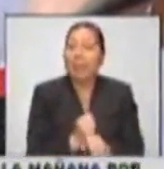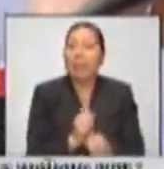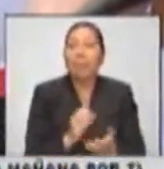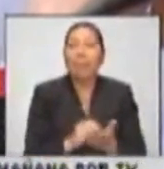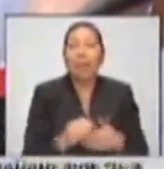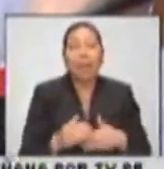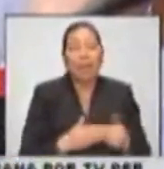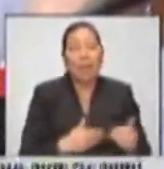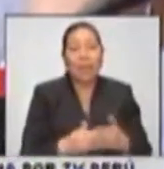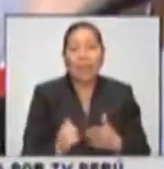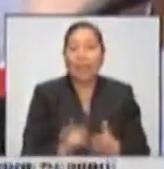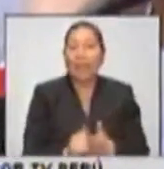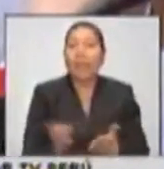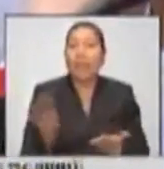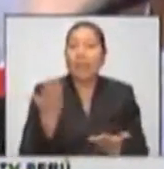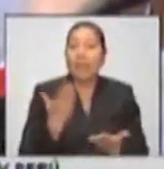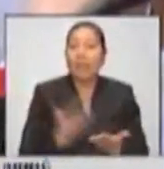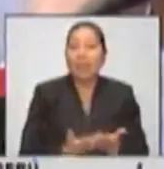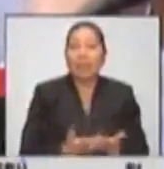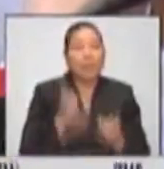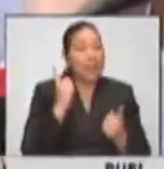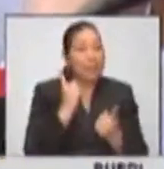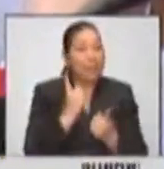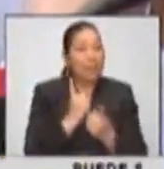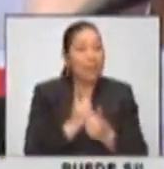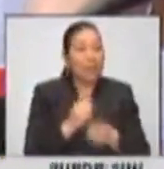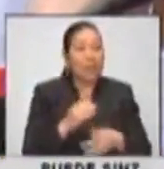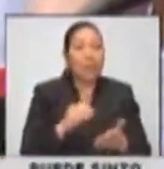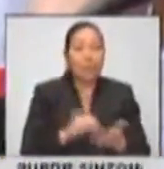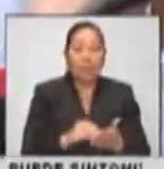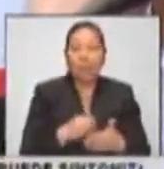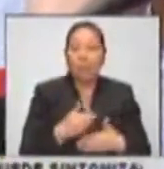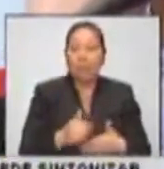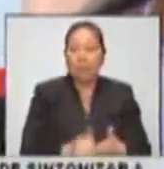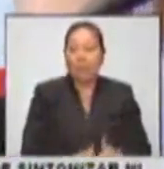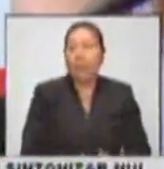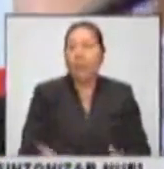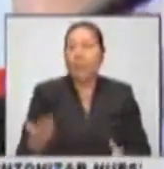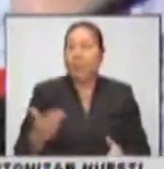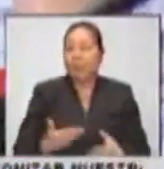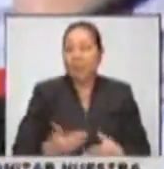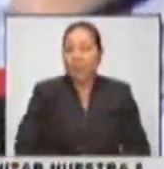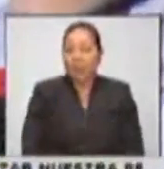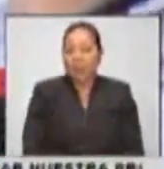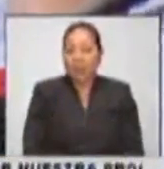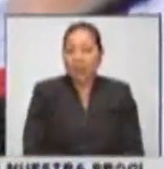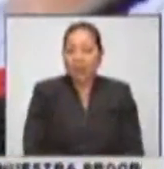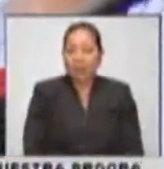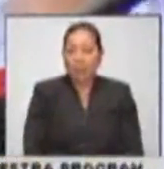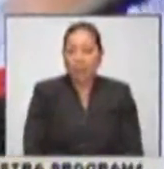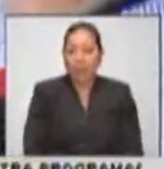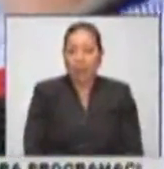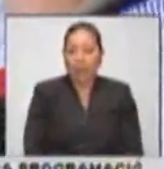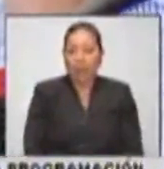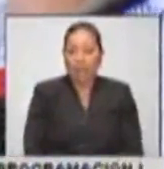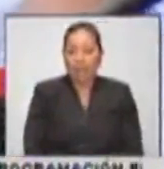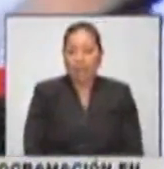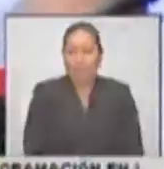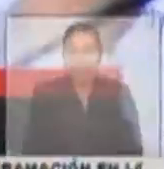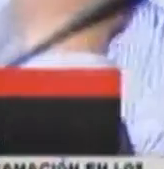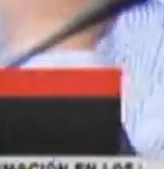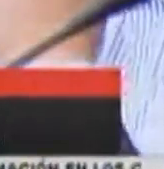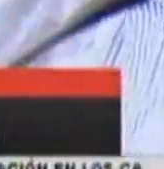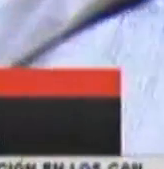más flexible incluso y alcanzar las metas en el plazo más próximo posible? Muchas gracias, señora Presidenta. Gracias,